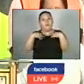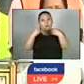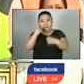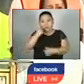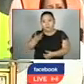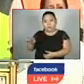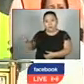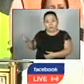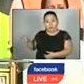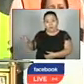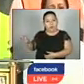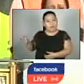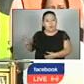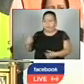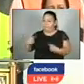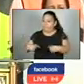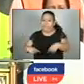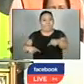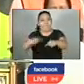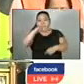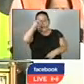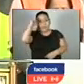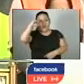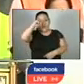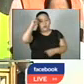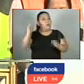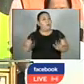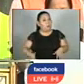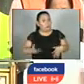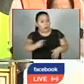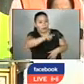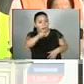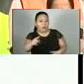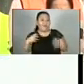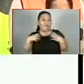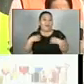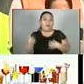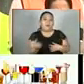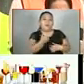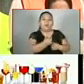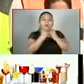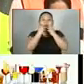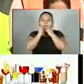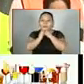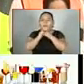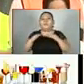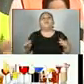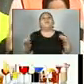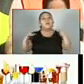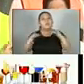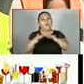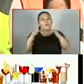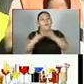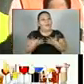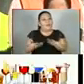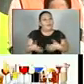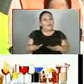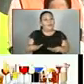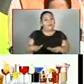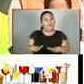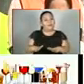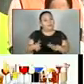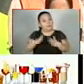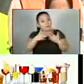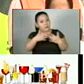están viendo acá no van a parar en vacaciones para salvaguardar la vida de la población y específicamente dándole cumplimiento a las que ya actividades,